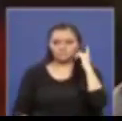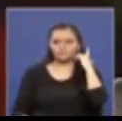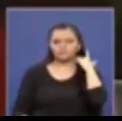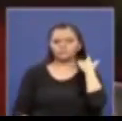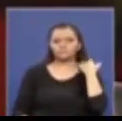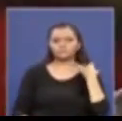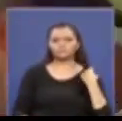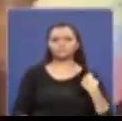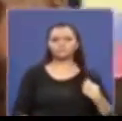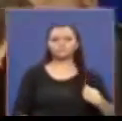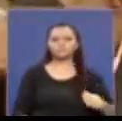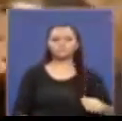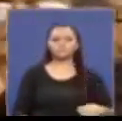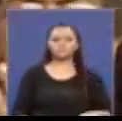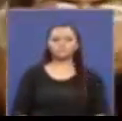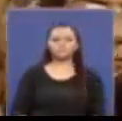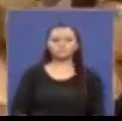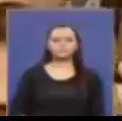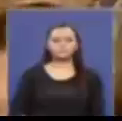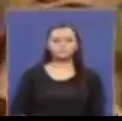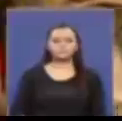la patria que